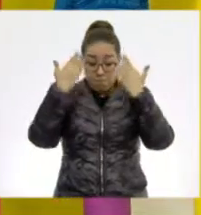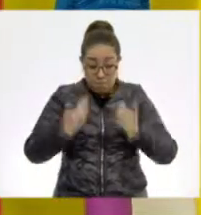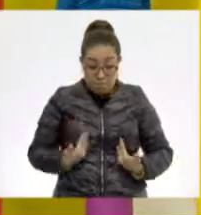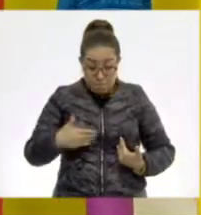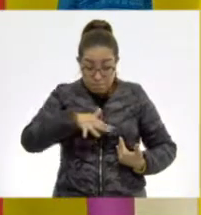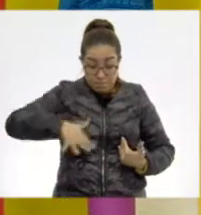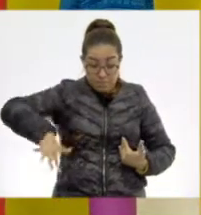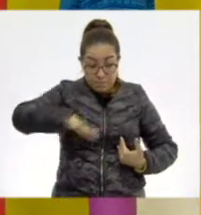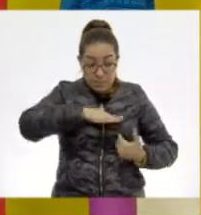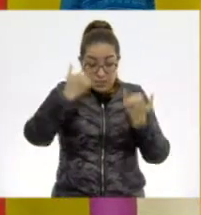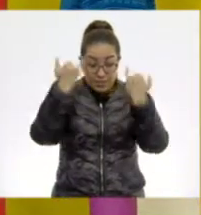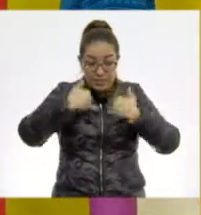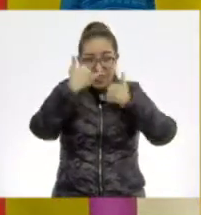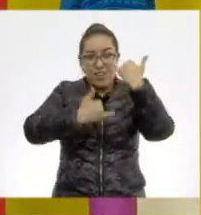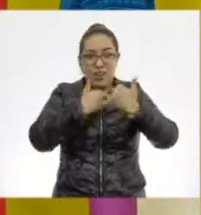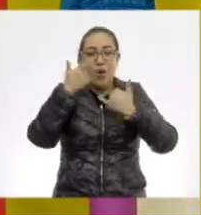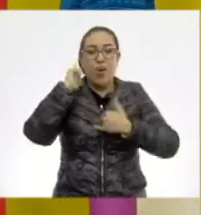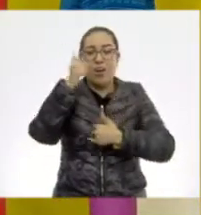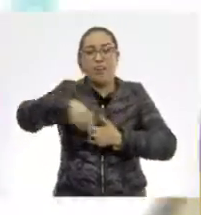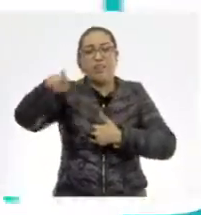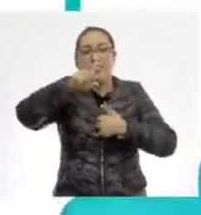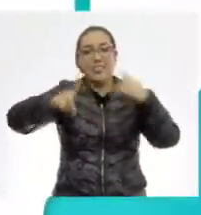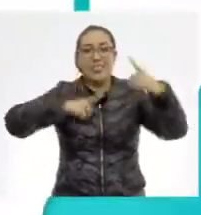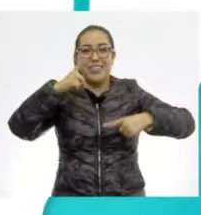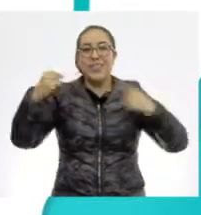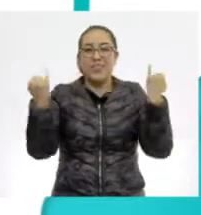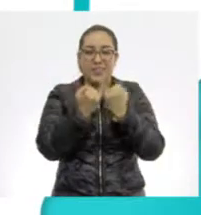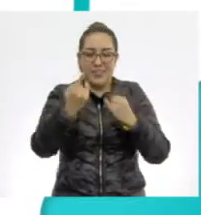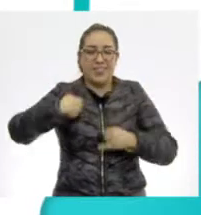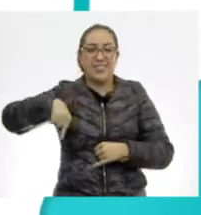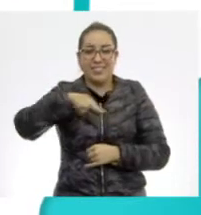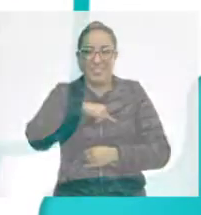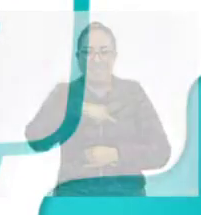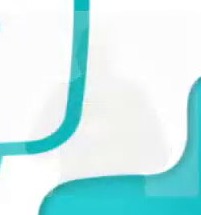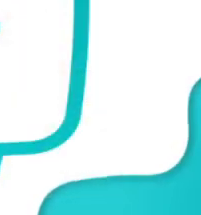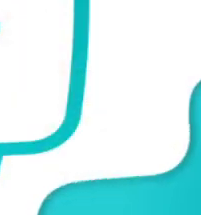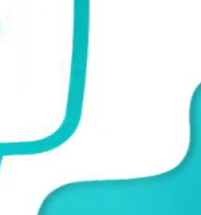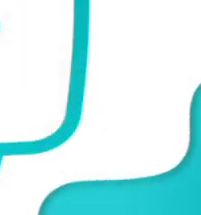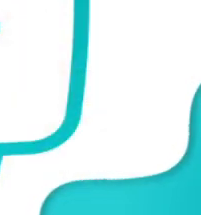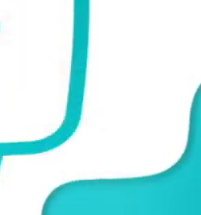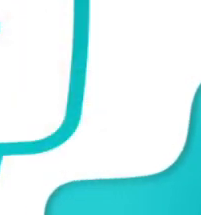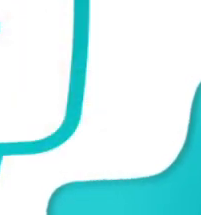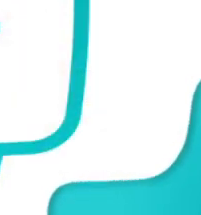personal. Esperamos que lo hayan disfrutado tanto como nosotros.